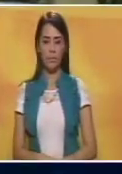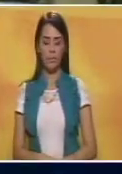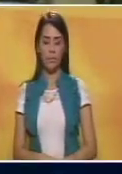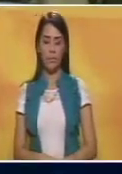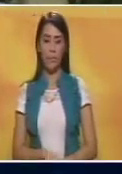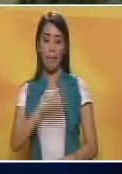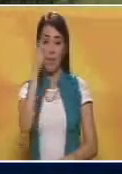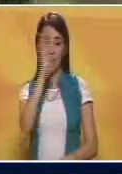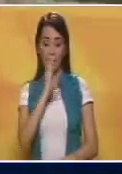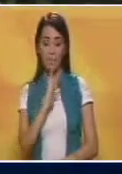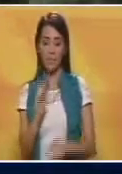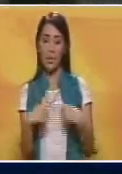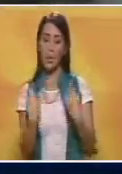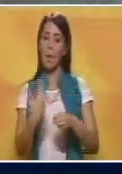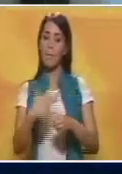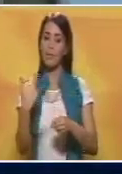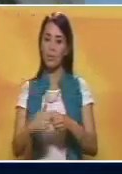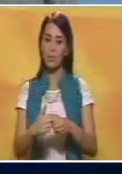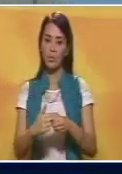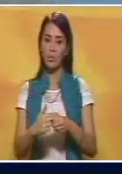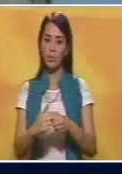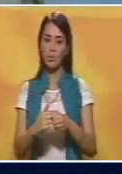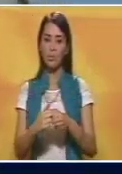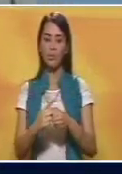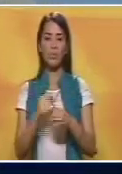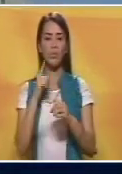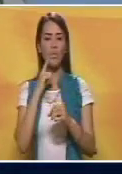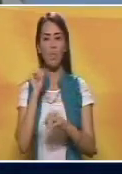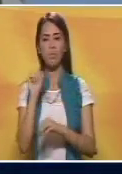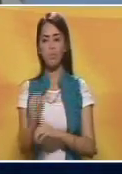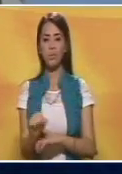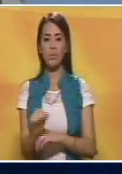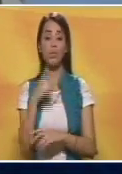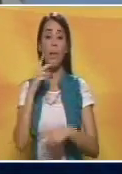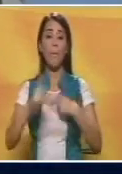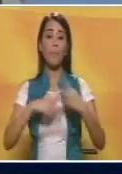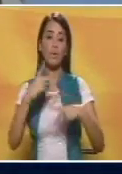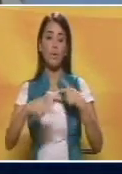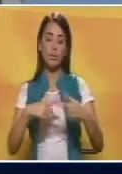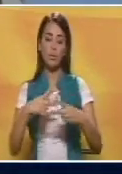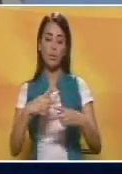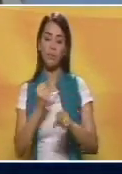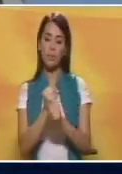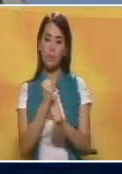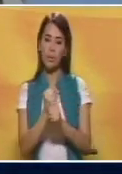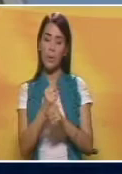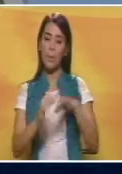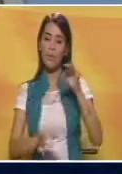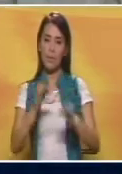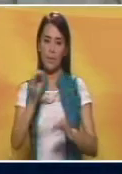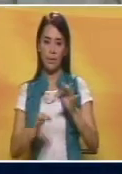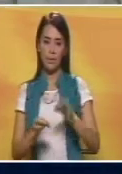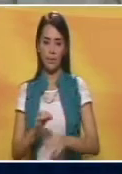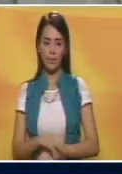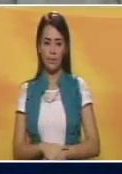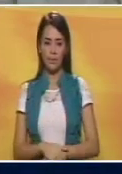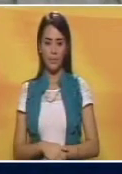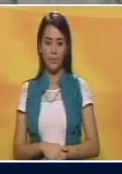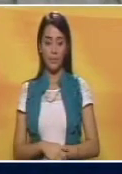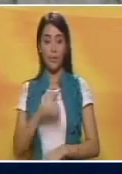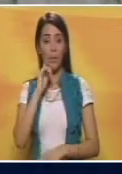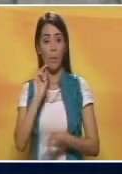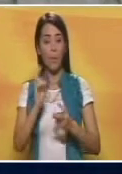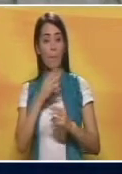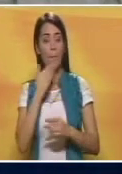en brasil la estatal petrolera petrobras fue derrotada en un millonario proceso laborista en tribunales y en caso de que no poder revertir